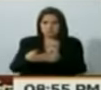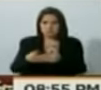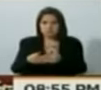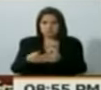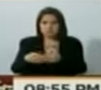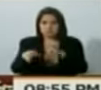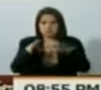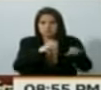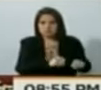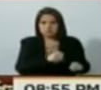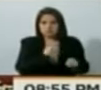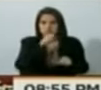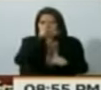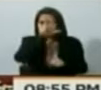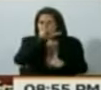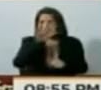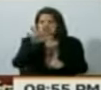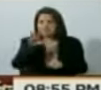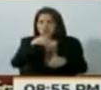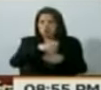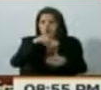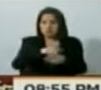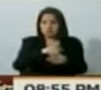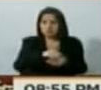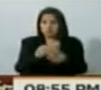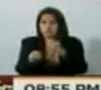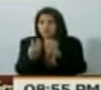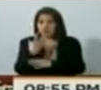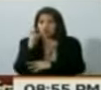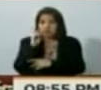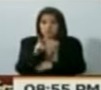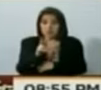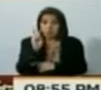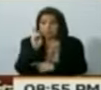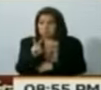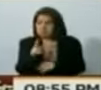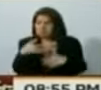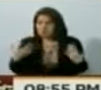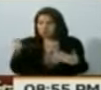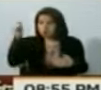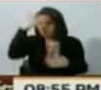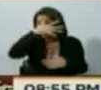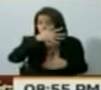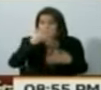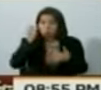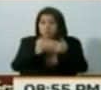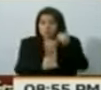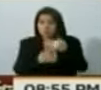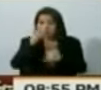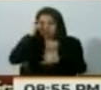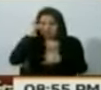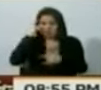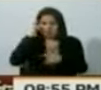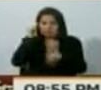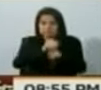votos electorales del estado de la Florida. Por eso es que hemos visto al presidente Trump en los últimos días haciendo tanto hincapié